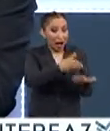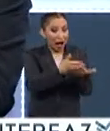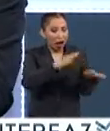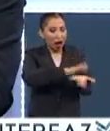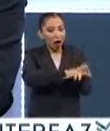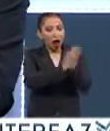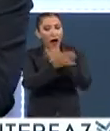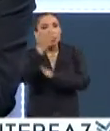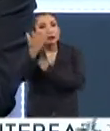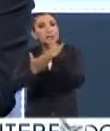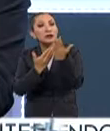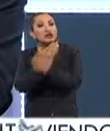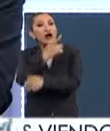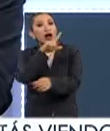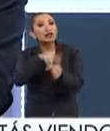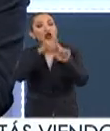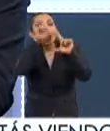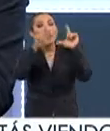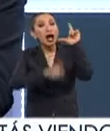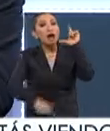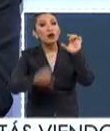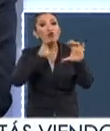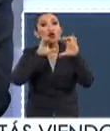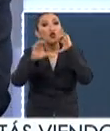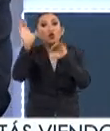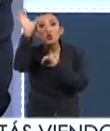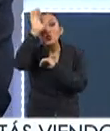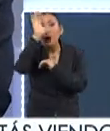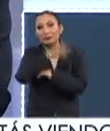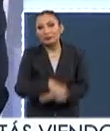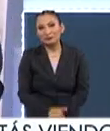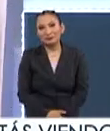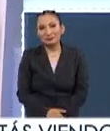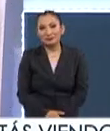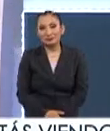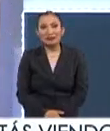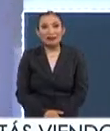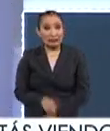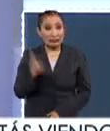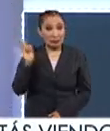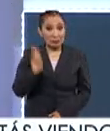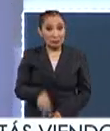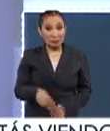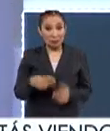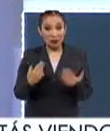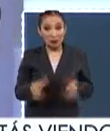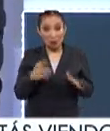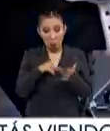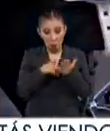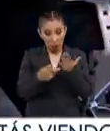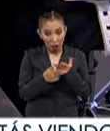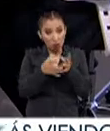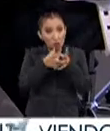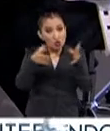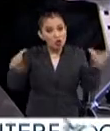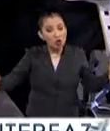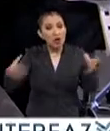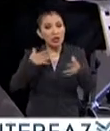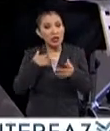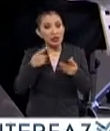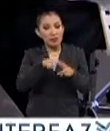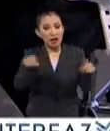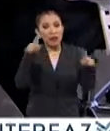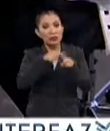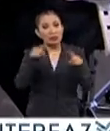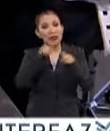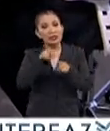a un servicio nacional de comunicación cultural. Y en verdad, verdaderos proyectos, grandes producciones que se han